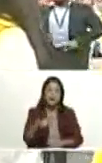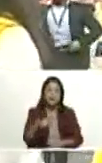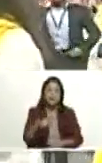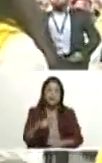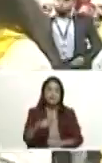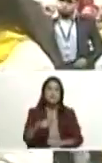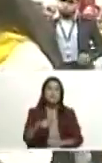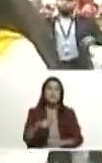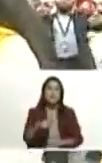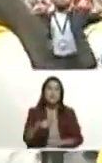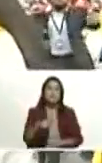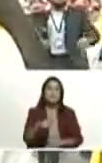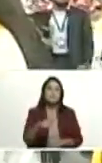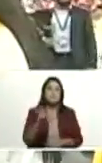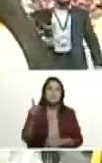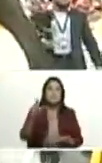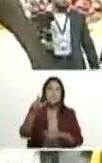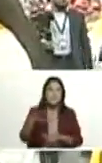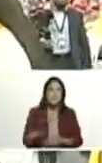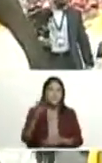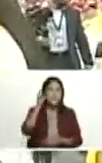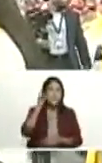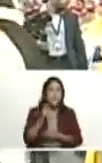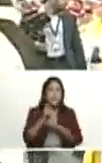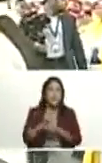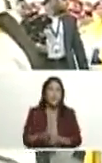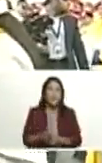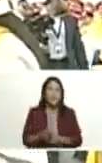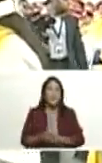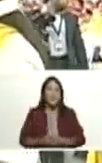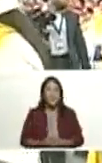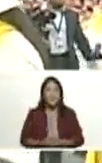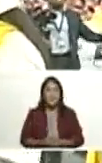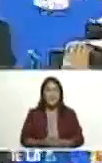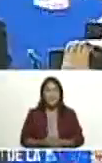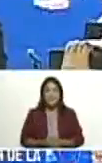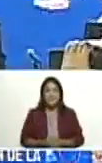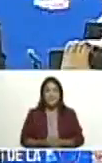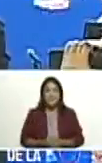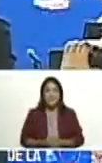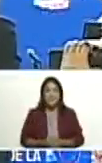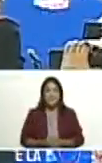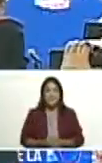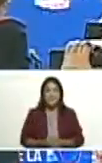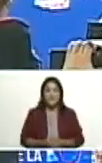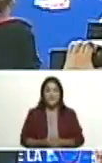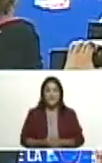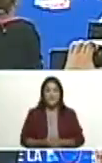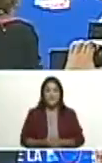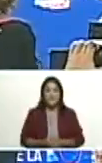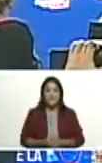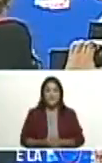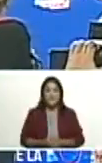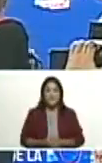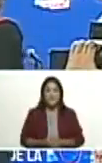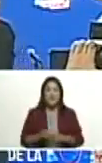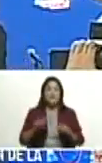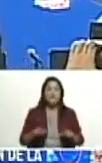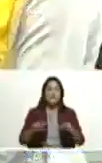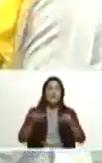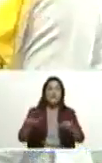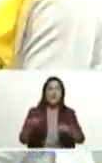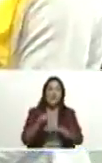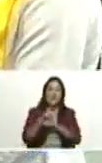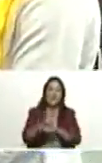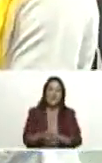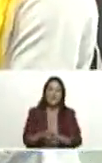nuevas profesionales de la salud, le entrega su medalla y posteriormente le entrega su título en esta